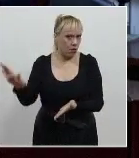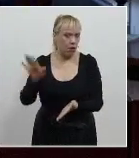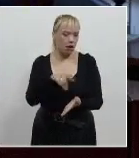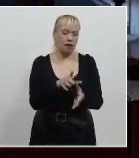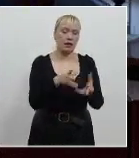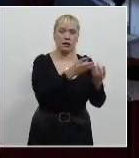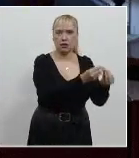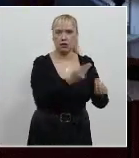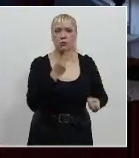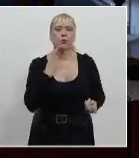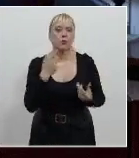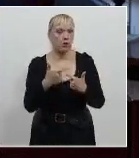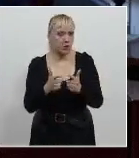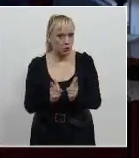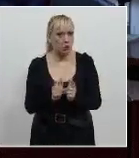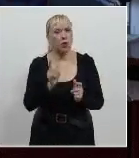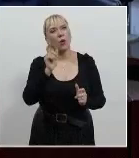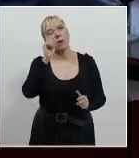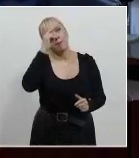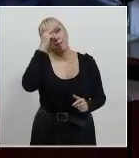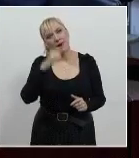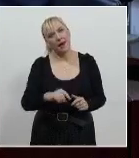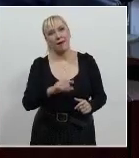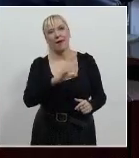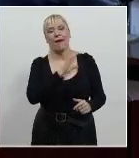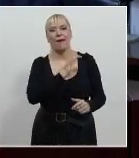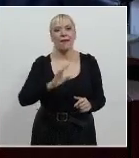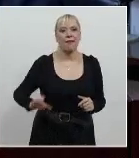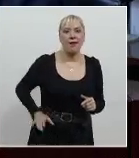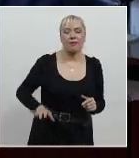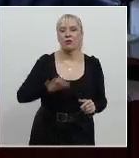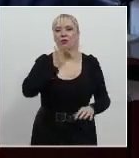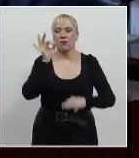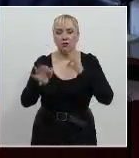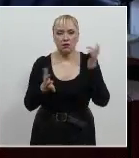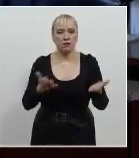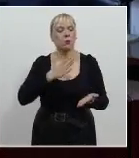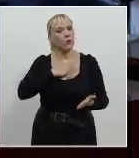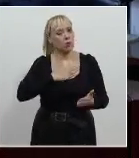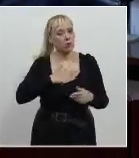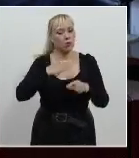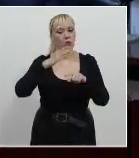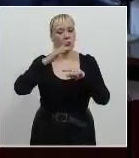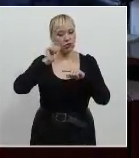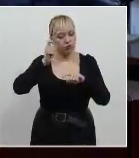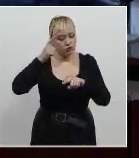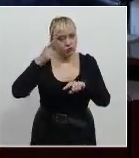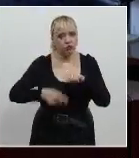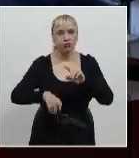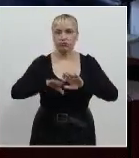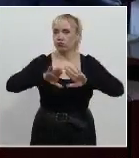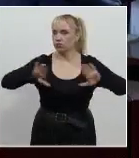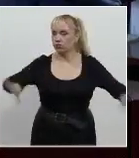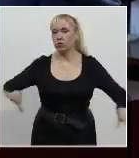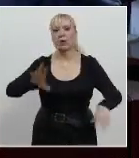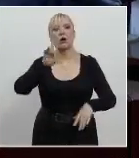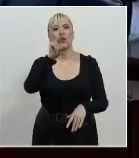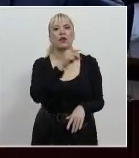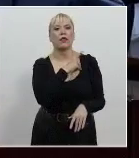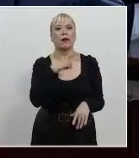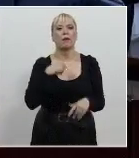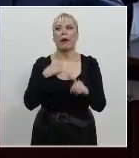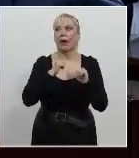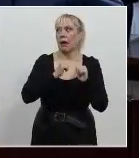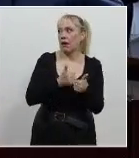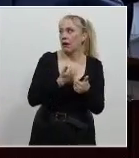para asegurar la neutralidad y equidad, así como para prevenir el uso indebido de recursos